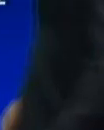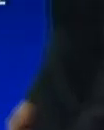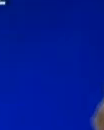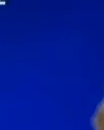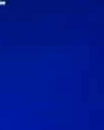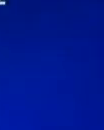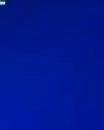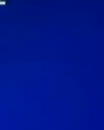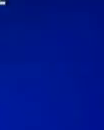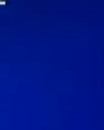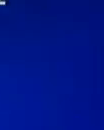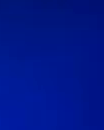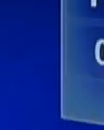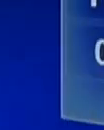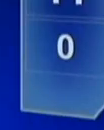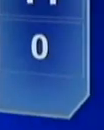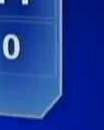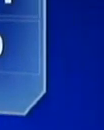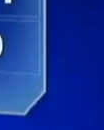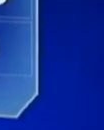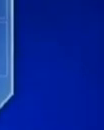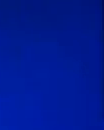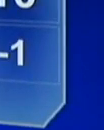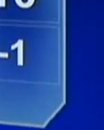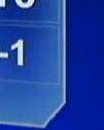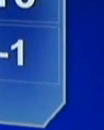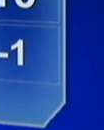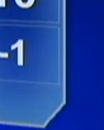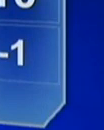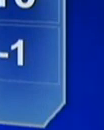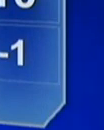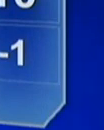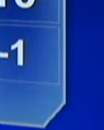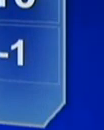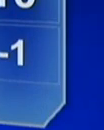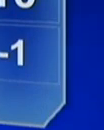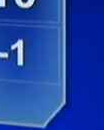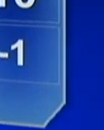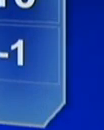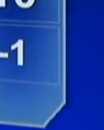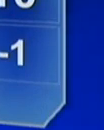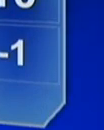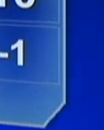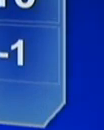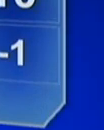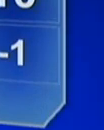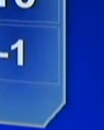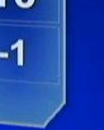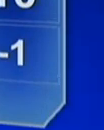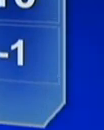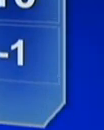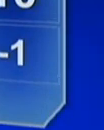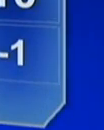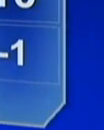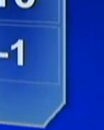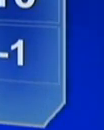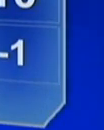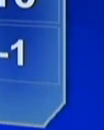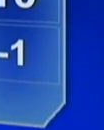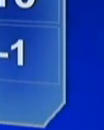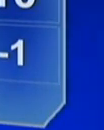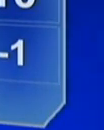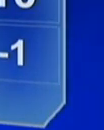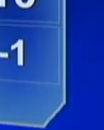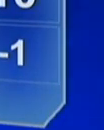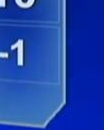llegando a los 25 grados. Y ahora con su pronóstico extendido para la ciudad de La Paz el martes, con todavía chubascos aislados, el miércoles